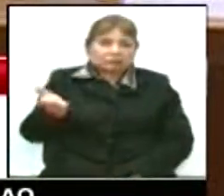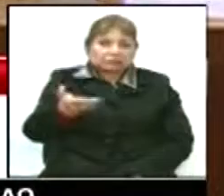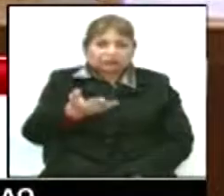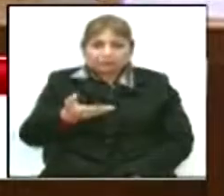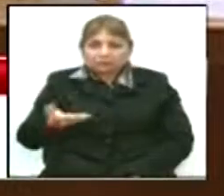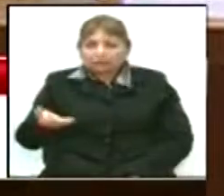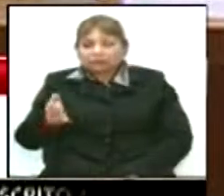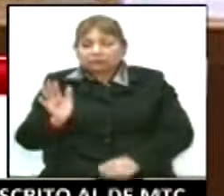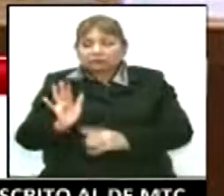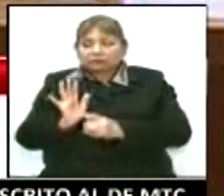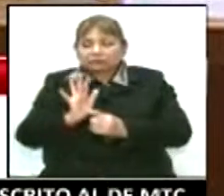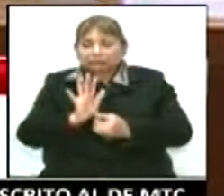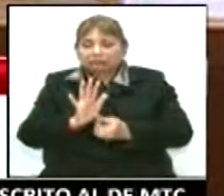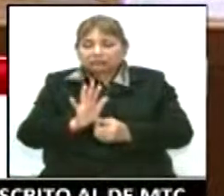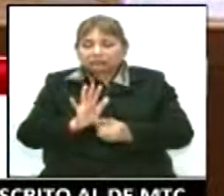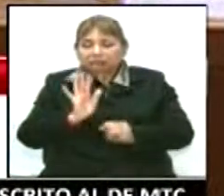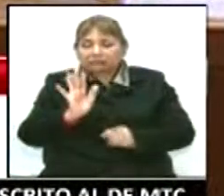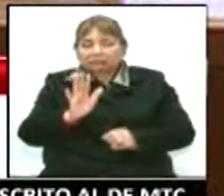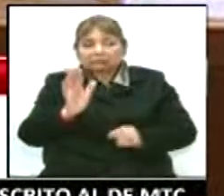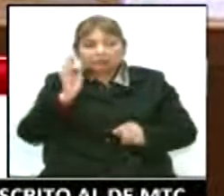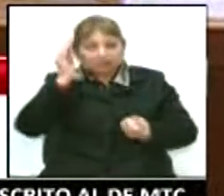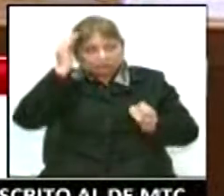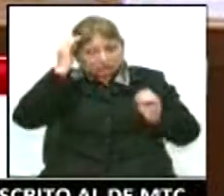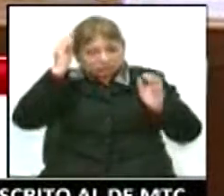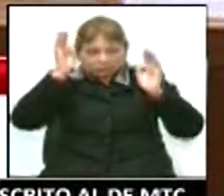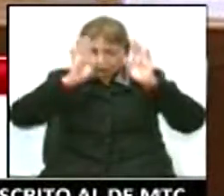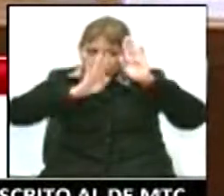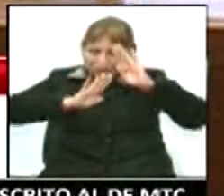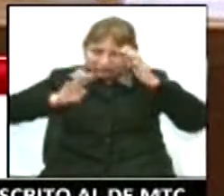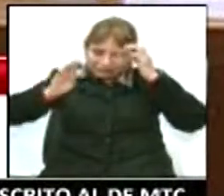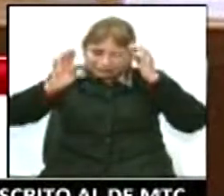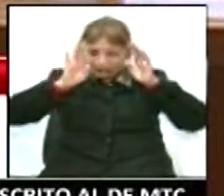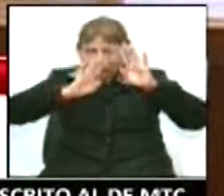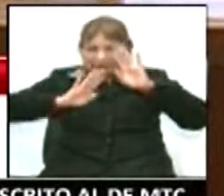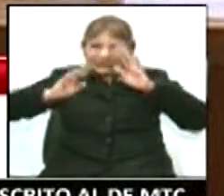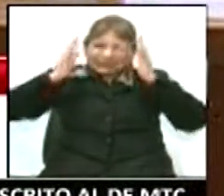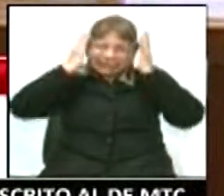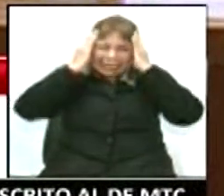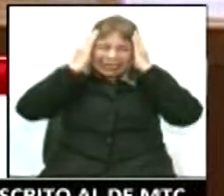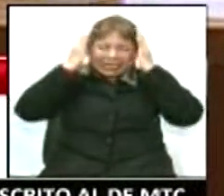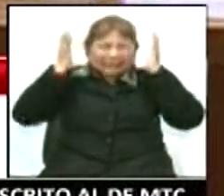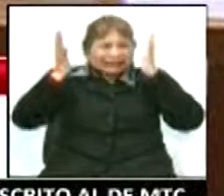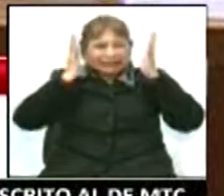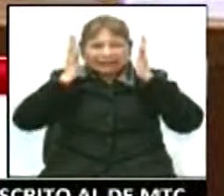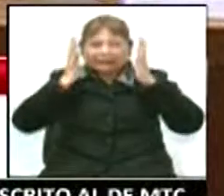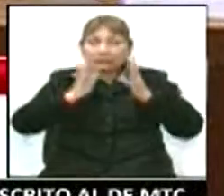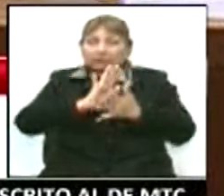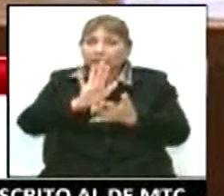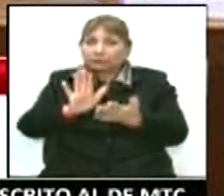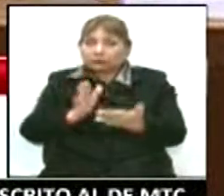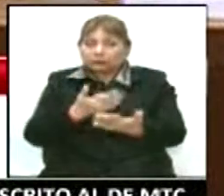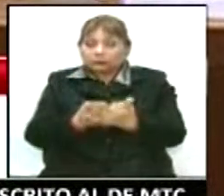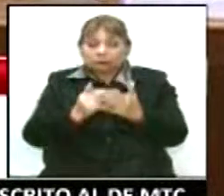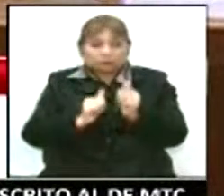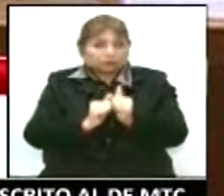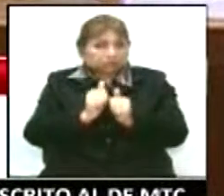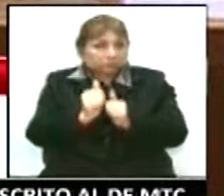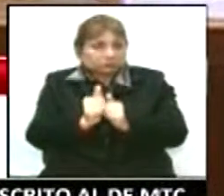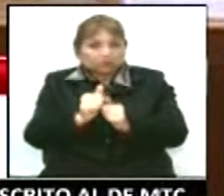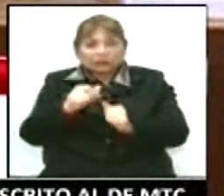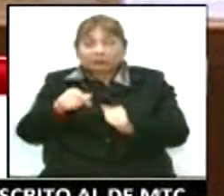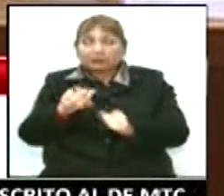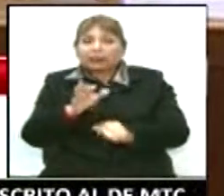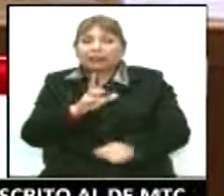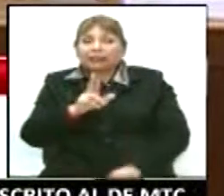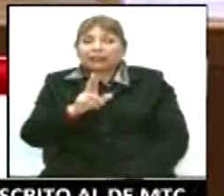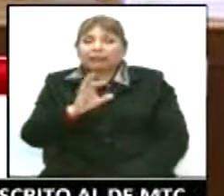han mostrado su preocupación, ¿no? Preocupación que creo que más bien debería ser de todos, de sacar adelante esta reforma.